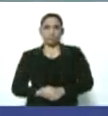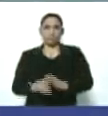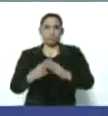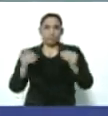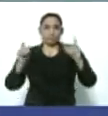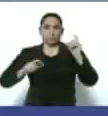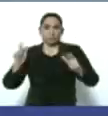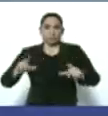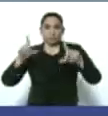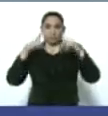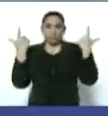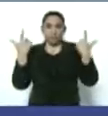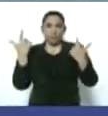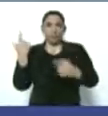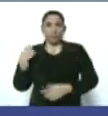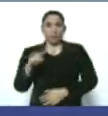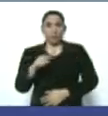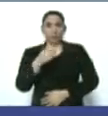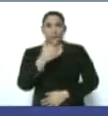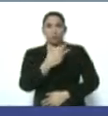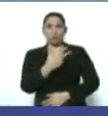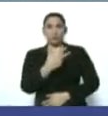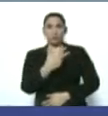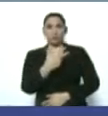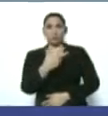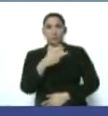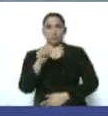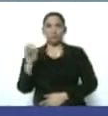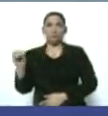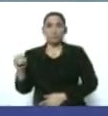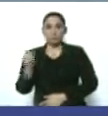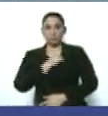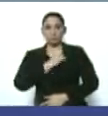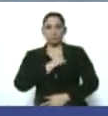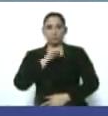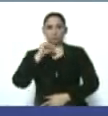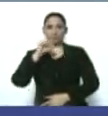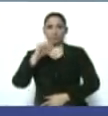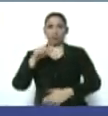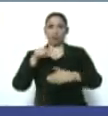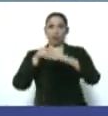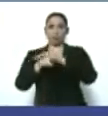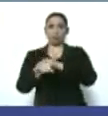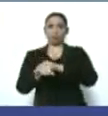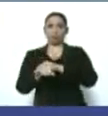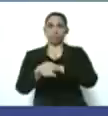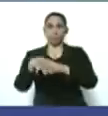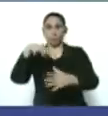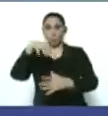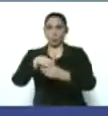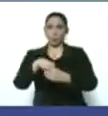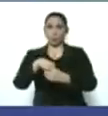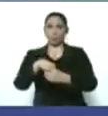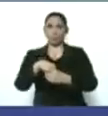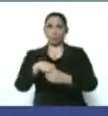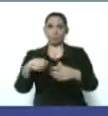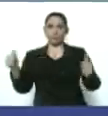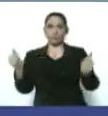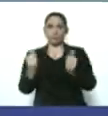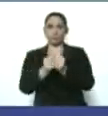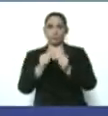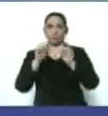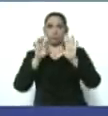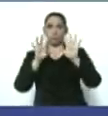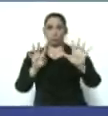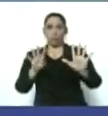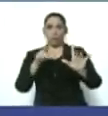casos. En La Guaira tenemos 300 compatriotas allí en cuarentena con 9